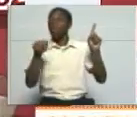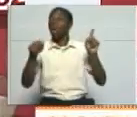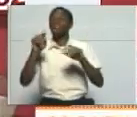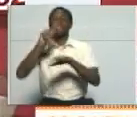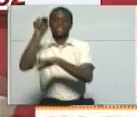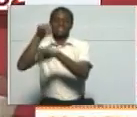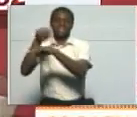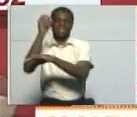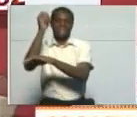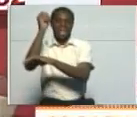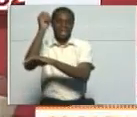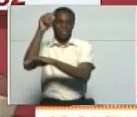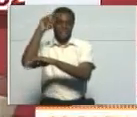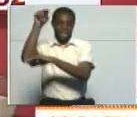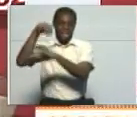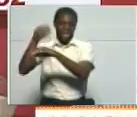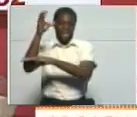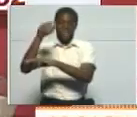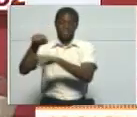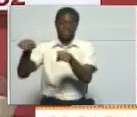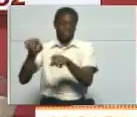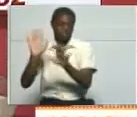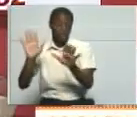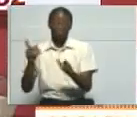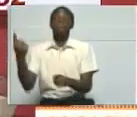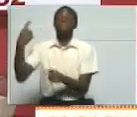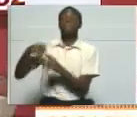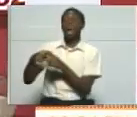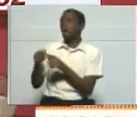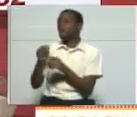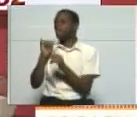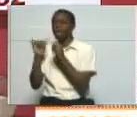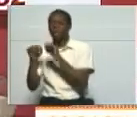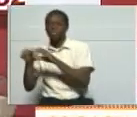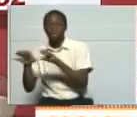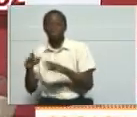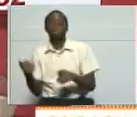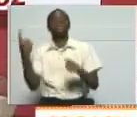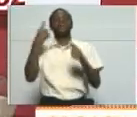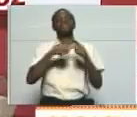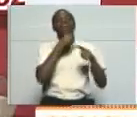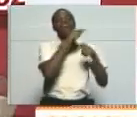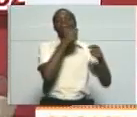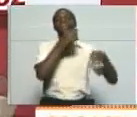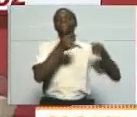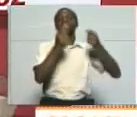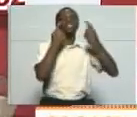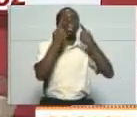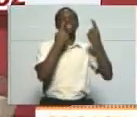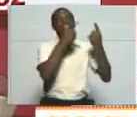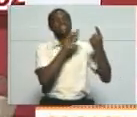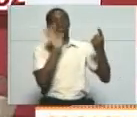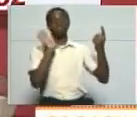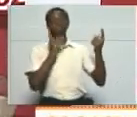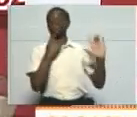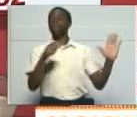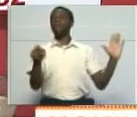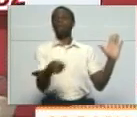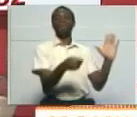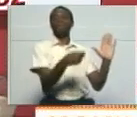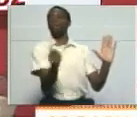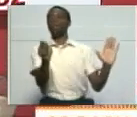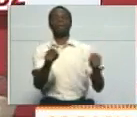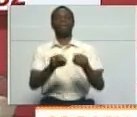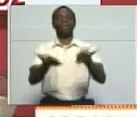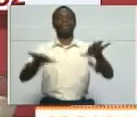Nacional, sino además del terrorismo y la desinformación, ahora lo es la Fiscalía General o al cínico esgrimista. Escribe esta persona, pone